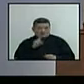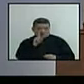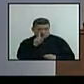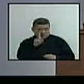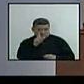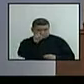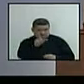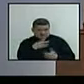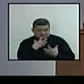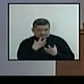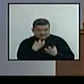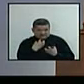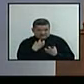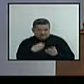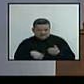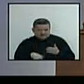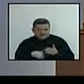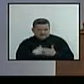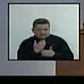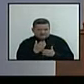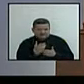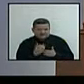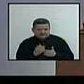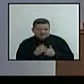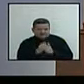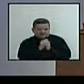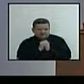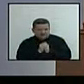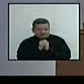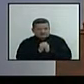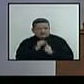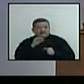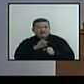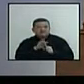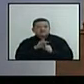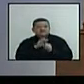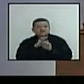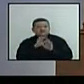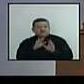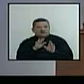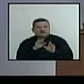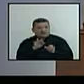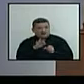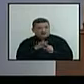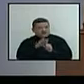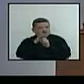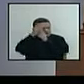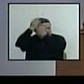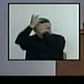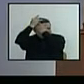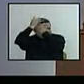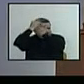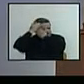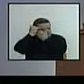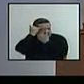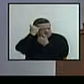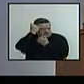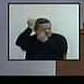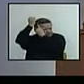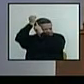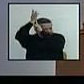bien empezar a orar al Espíritu Santo para que sea Él quien venga en nuestra